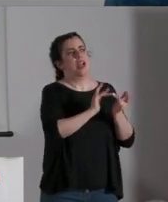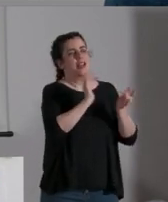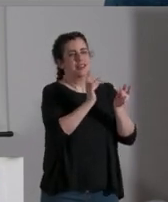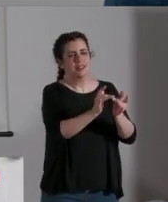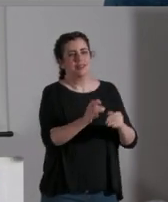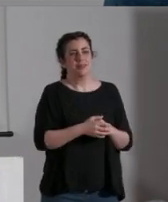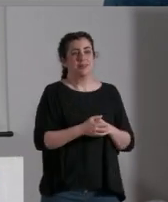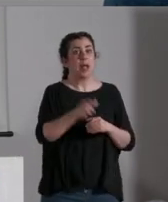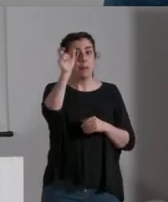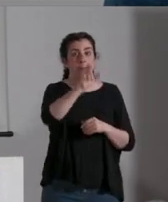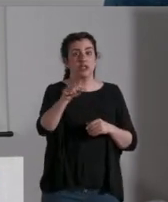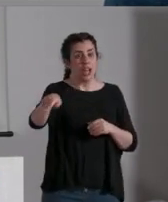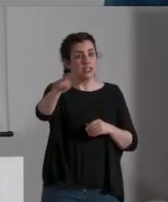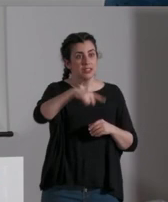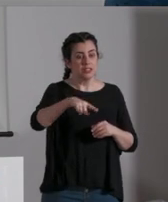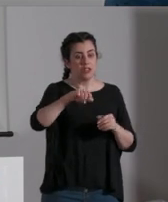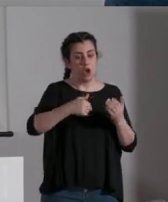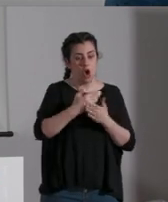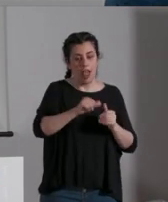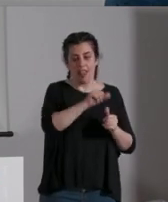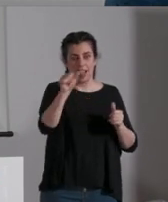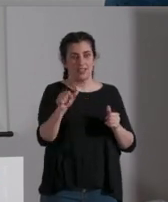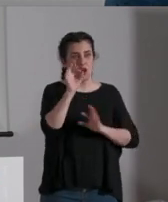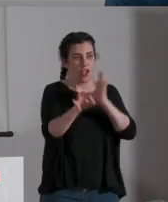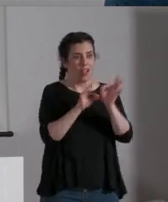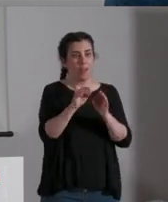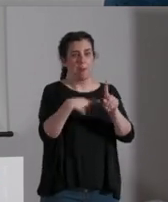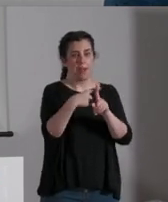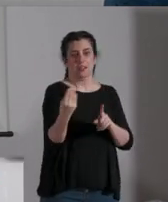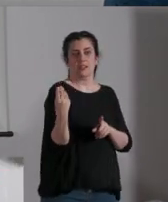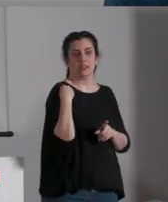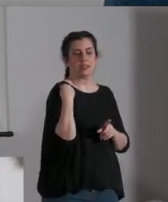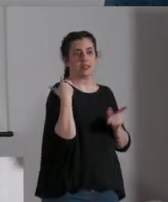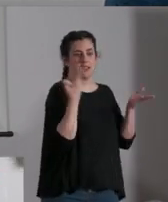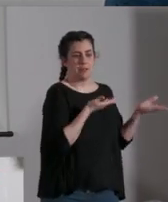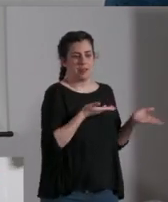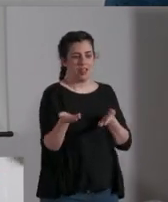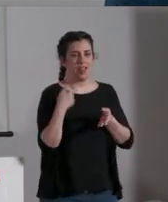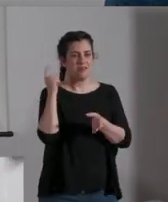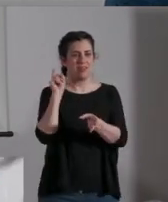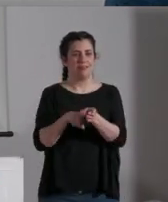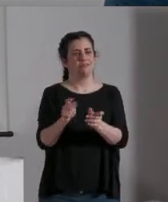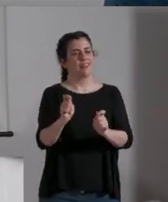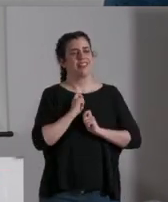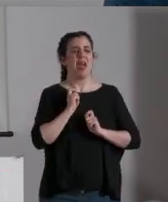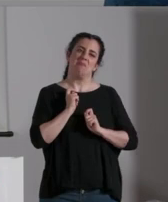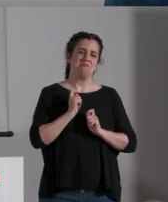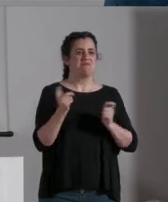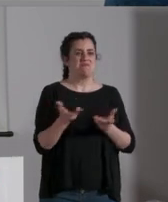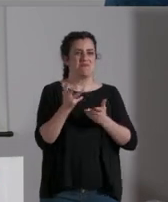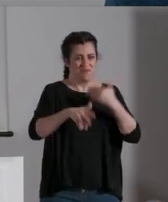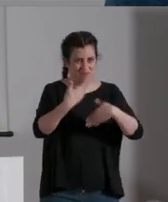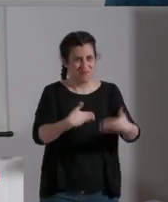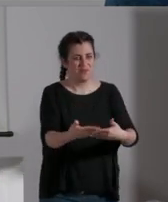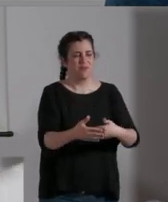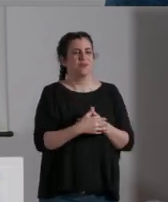que habéis organizado estas jornadas y nos habéis invitado a participar, nos animáis a seguir adelante. Nos transmitís